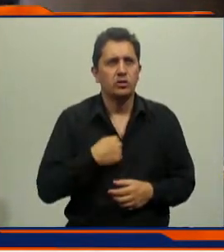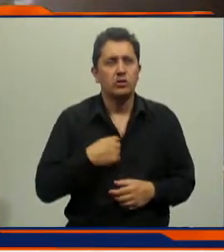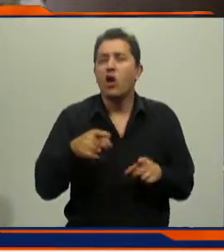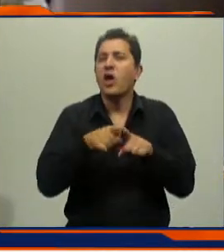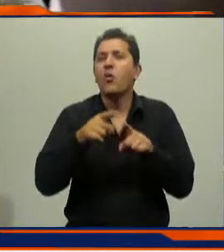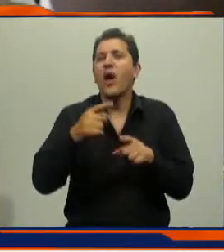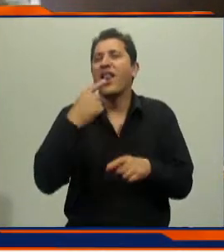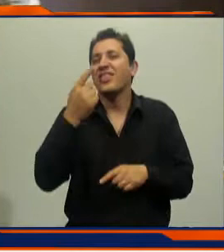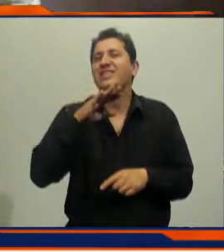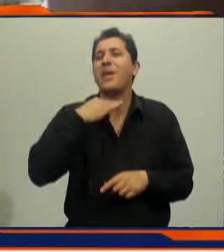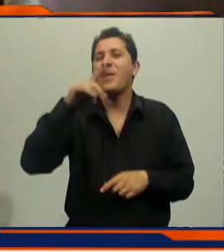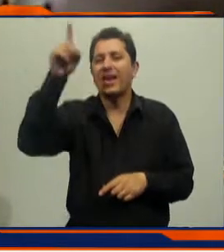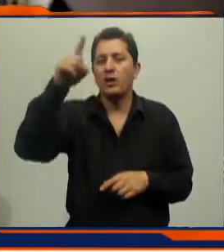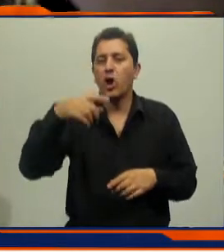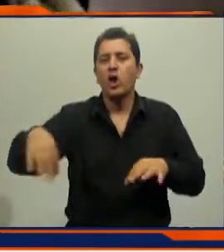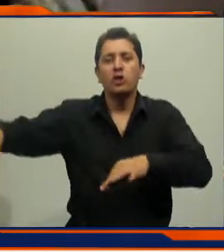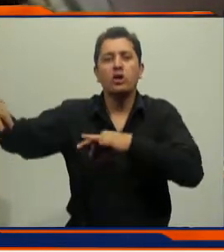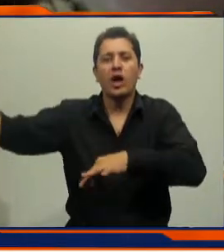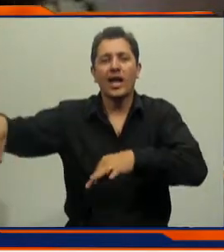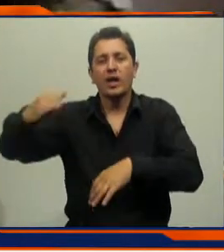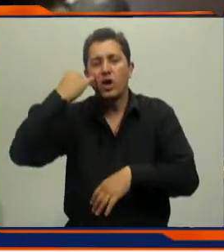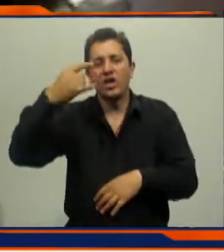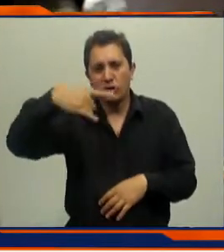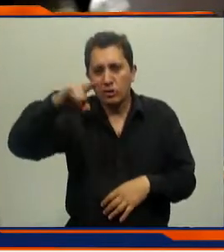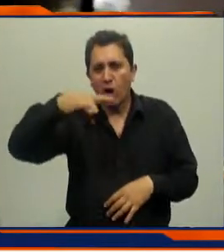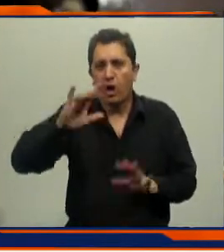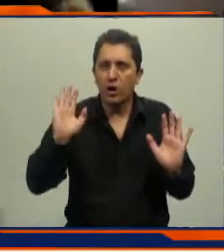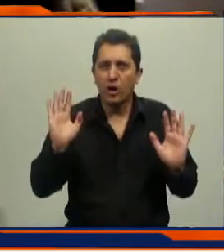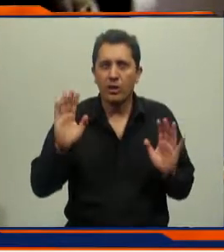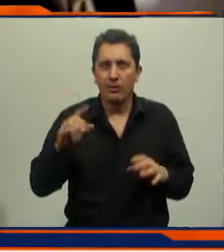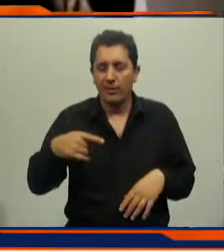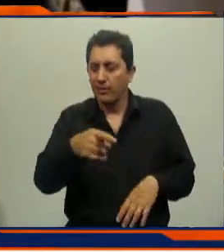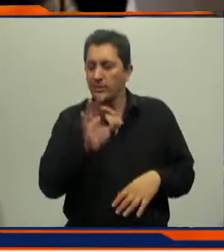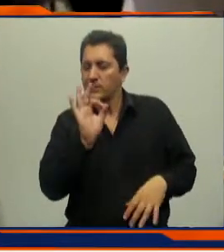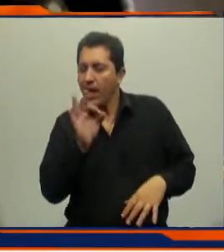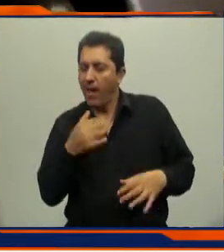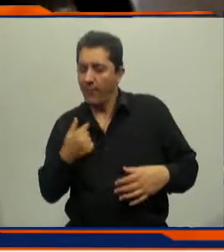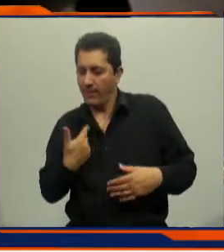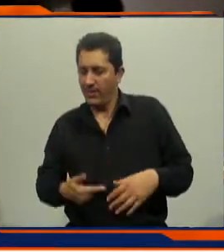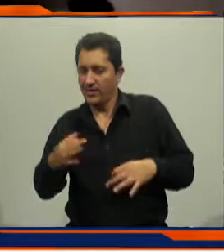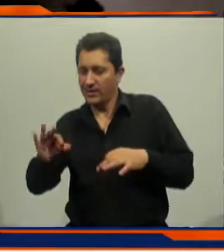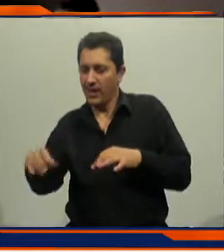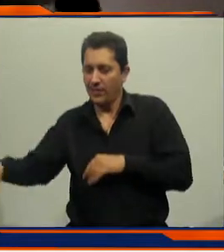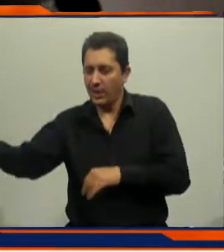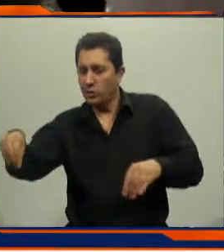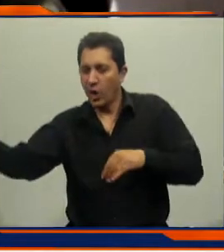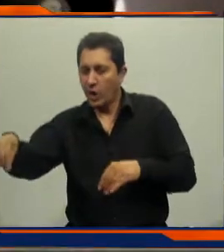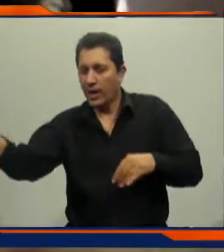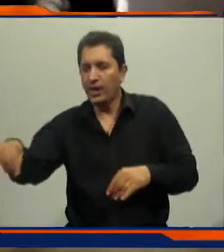México se dice, está el torero y el toro. Hay que saber torearlo y siempre que